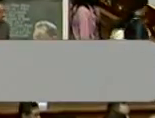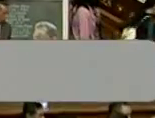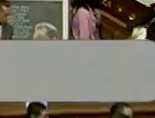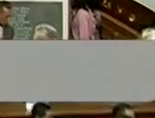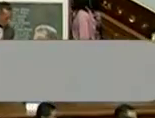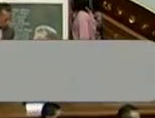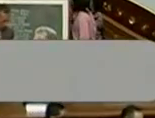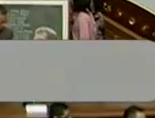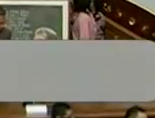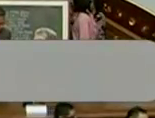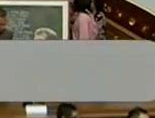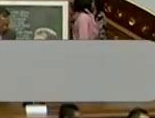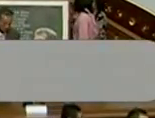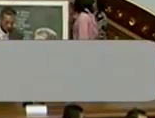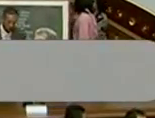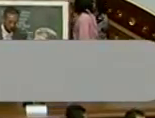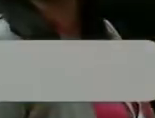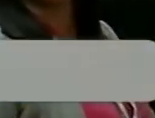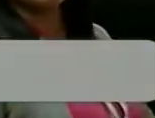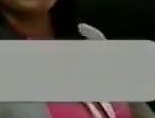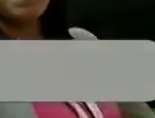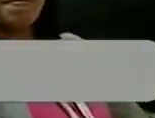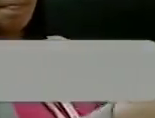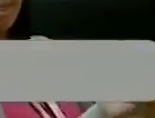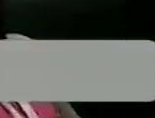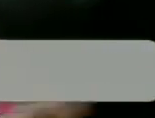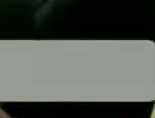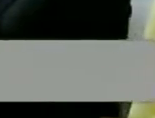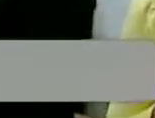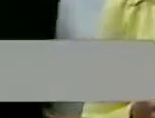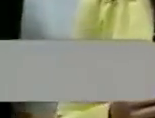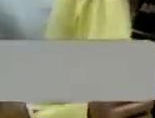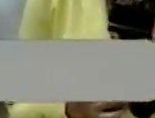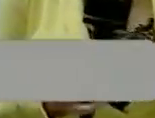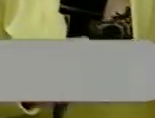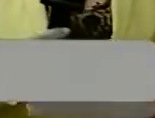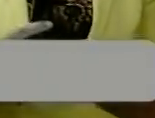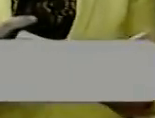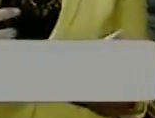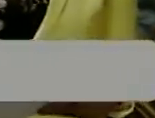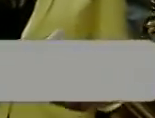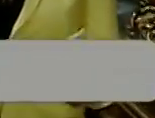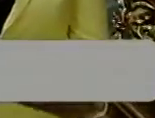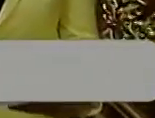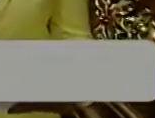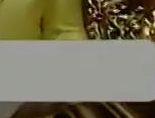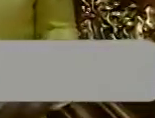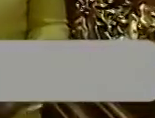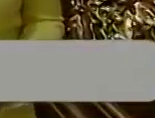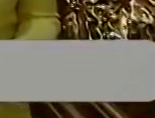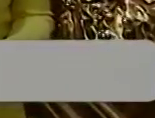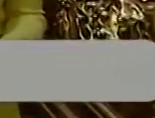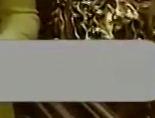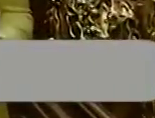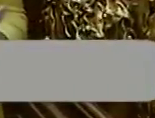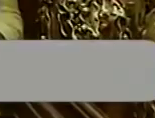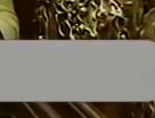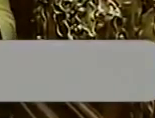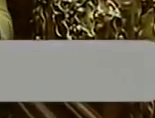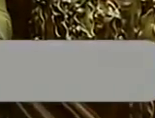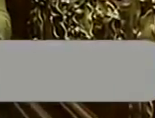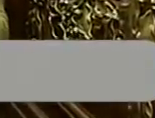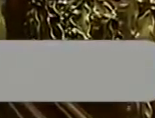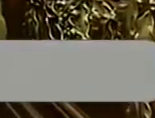la presidenta del Consejo Municipal de Caracas, Naún Fernández, en compañía de la vicepresidenta del Consejo Municipal